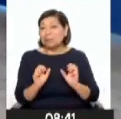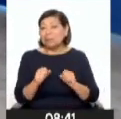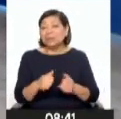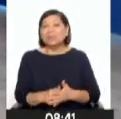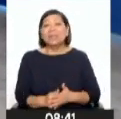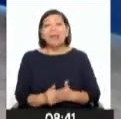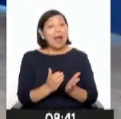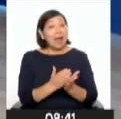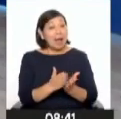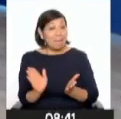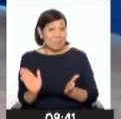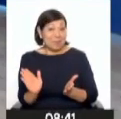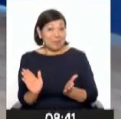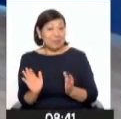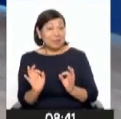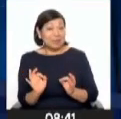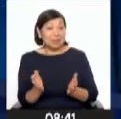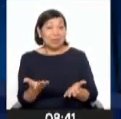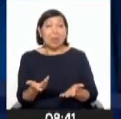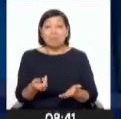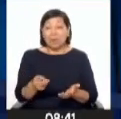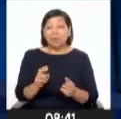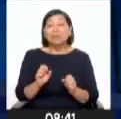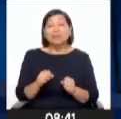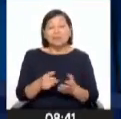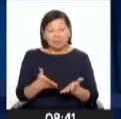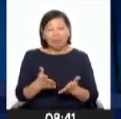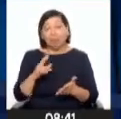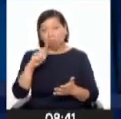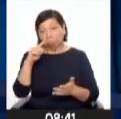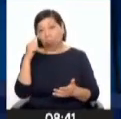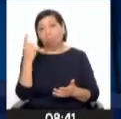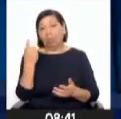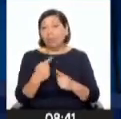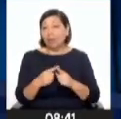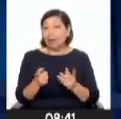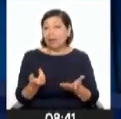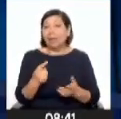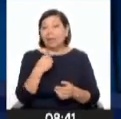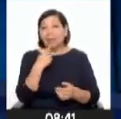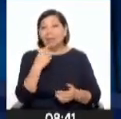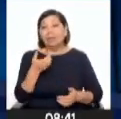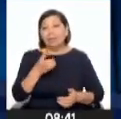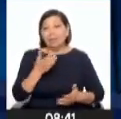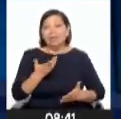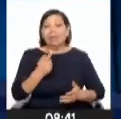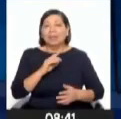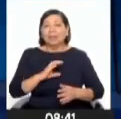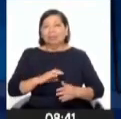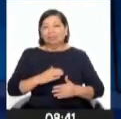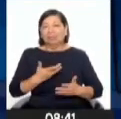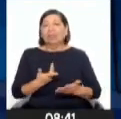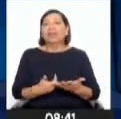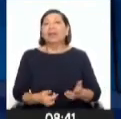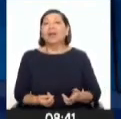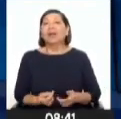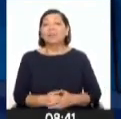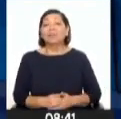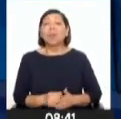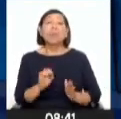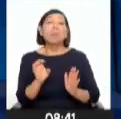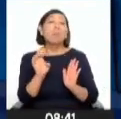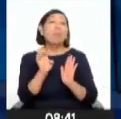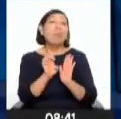que, aparte de que si es que se toma en exceso, sí, puede generar los mitos, los famosos mitos de la barriga chelera. ¿Y qué es lo que pasa?